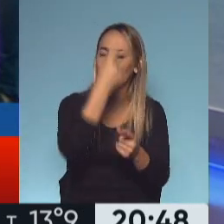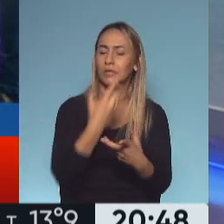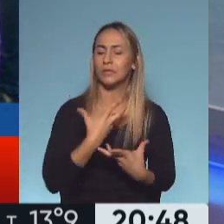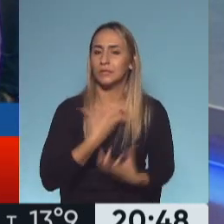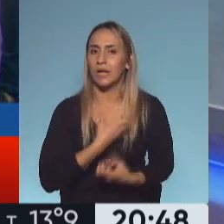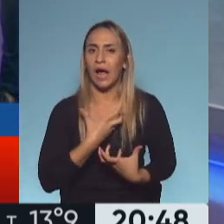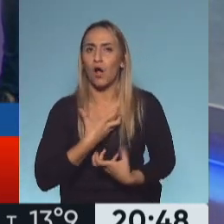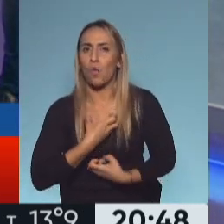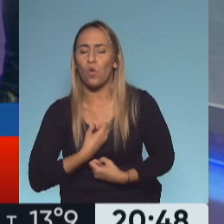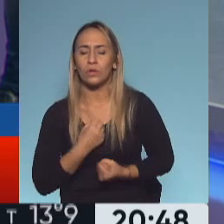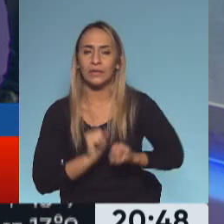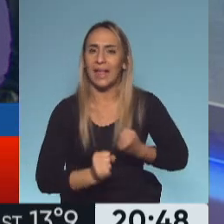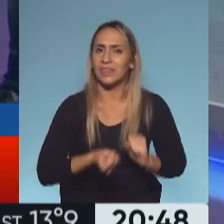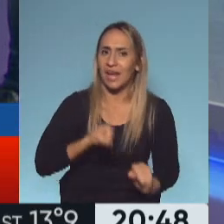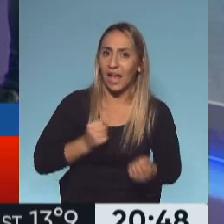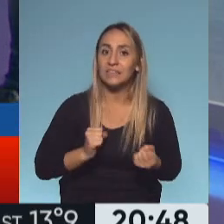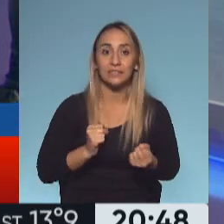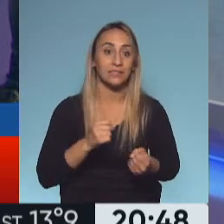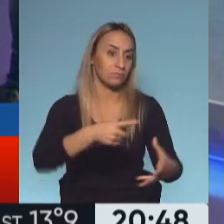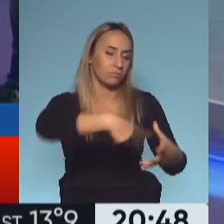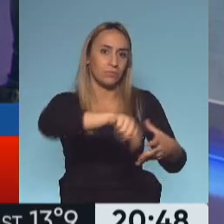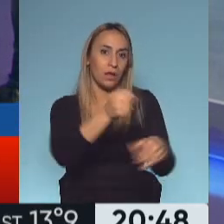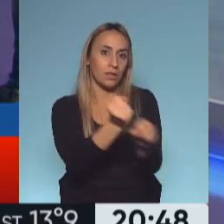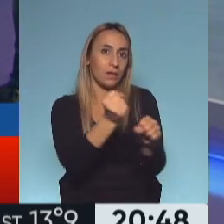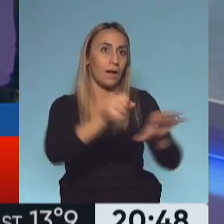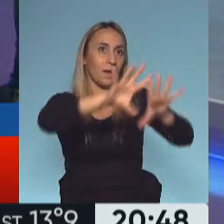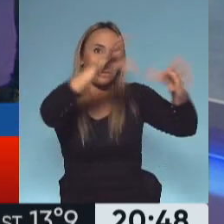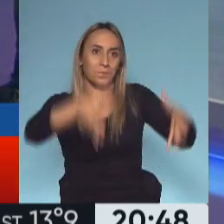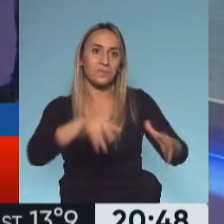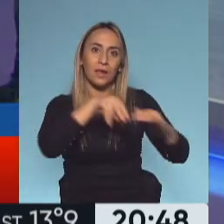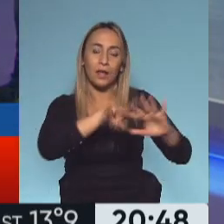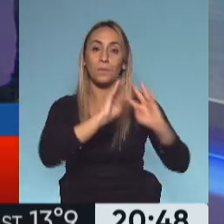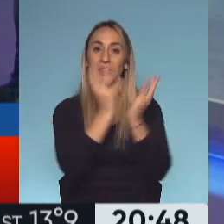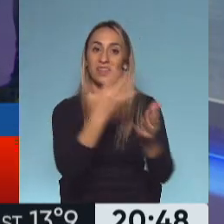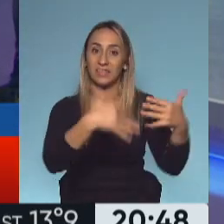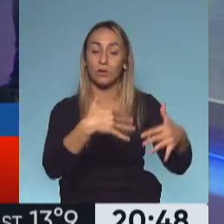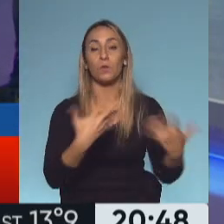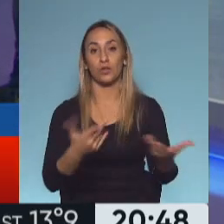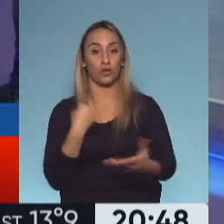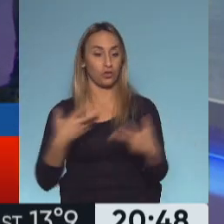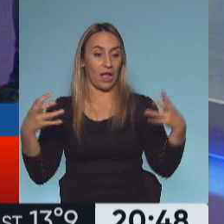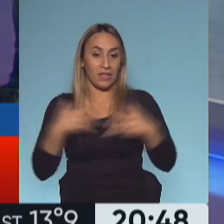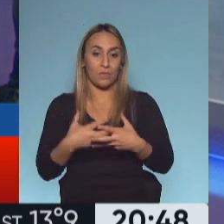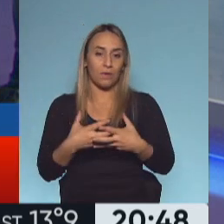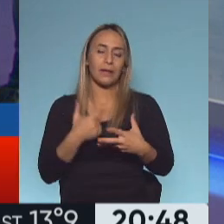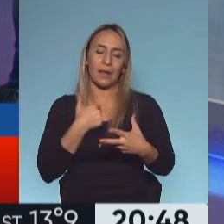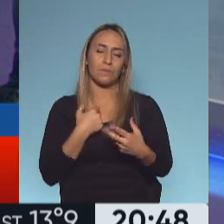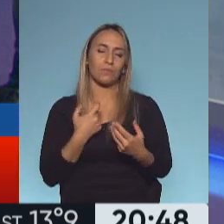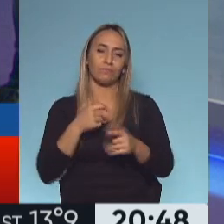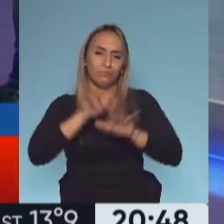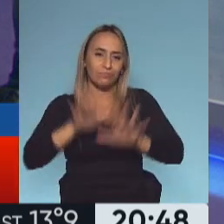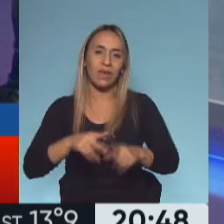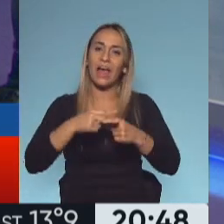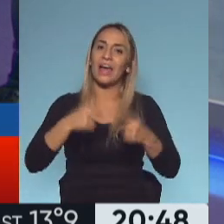que tienen todas las trabajadoras y los trabajadores de las unidades de cuidados críticos, y por eso de alguna forma el equipo de cuidados integrales lo que trata es de dar estas herramientas,